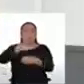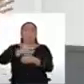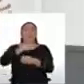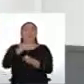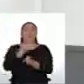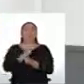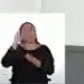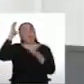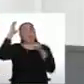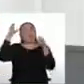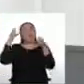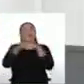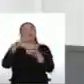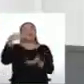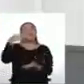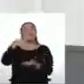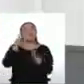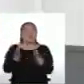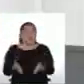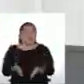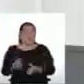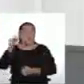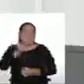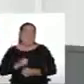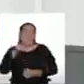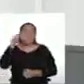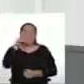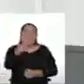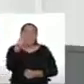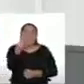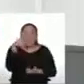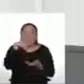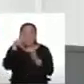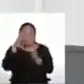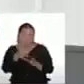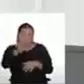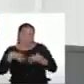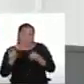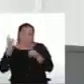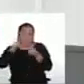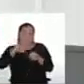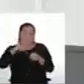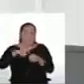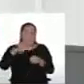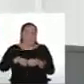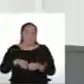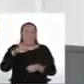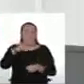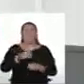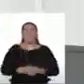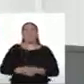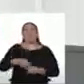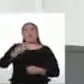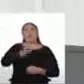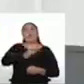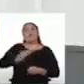Estudiantes. Exacto, un congreso donde tú, estudiante, podrás participar, y lo que ha solicitado el presidente es que a